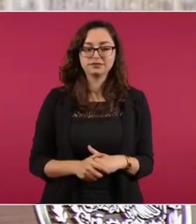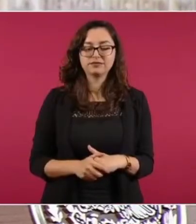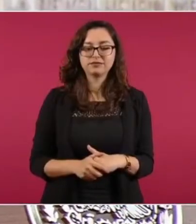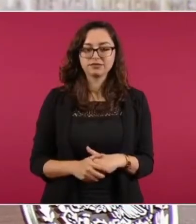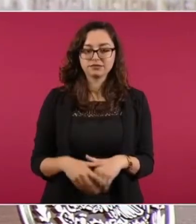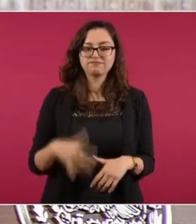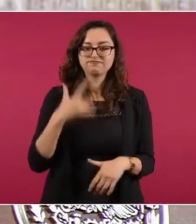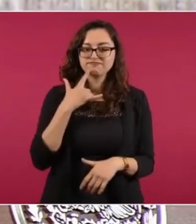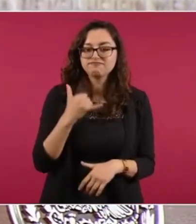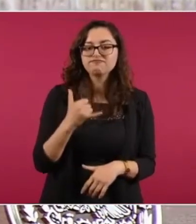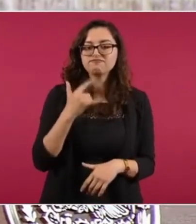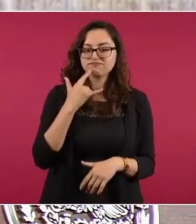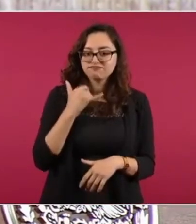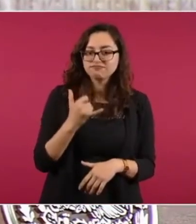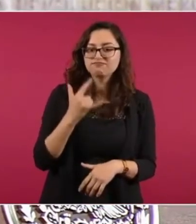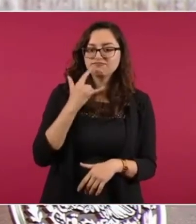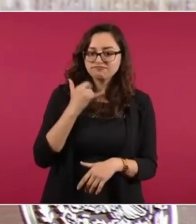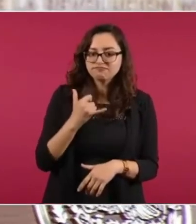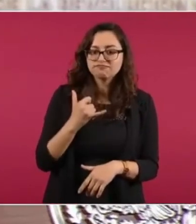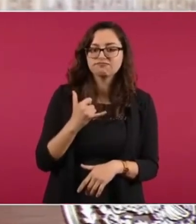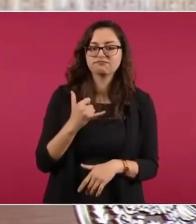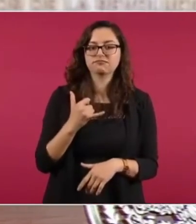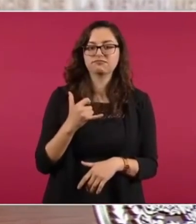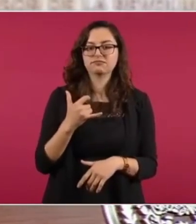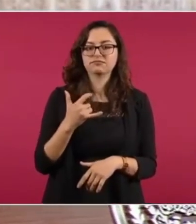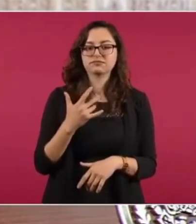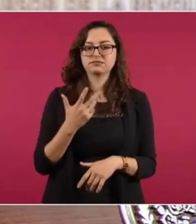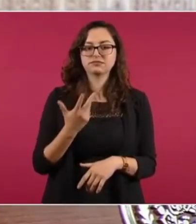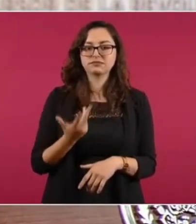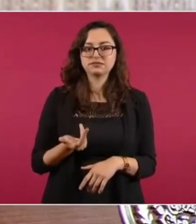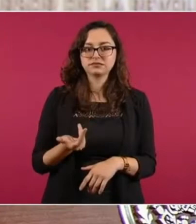que con esfuerzos, con